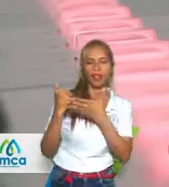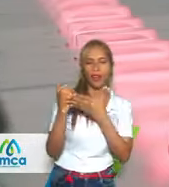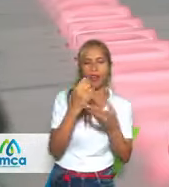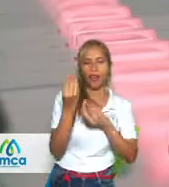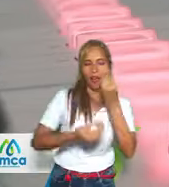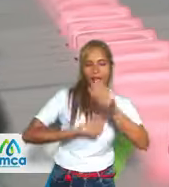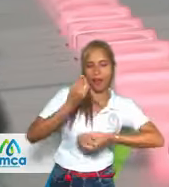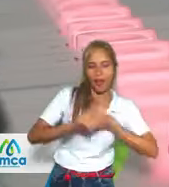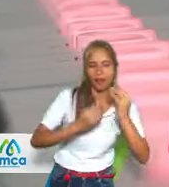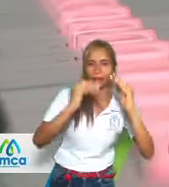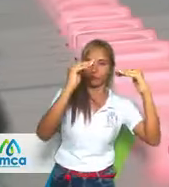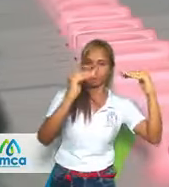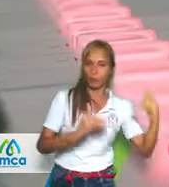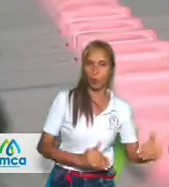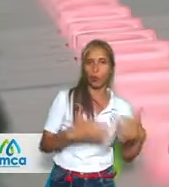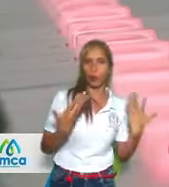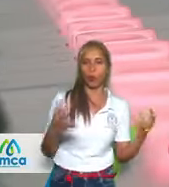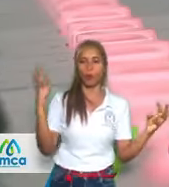la CRQ.